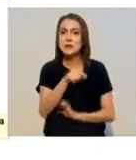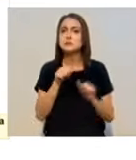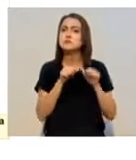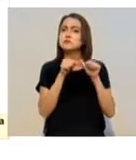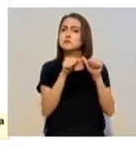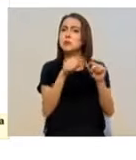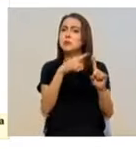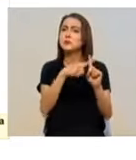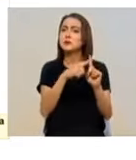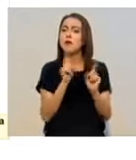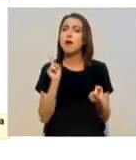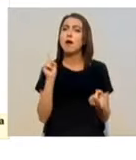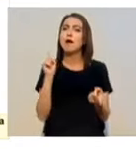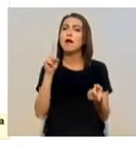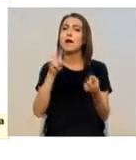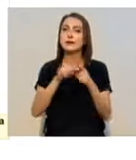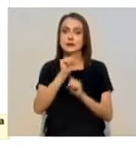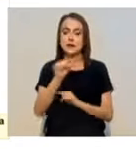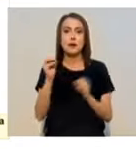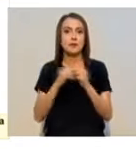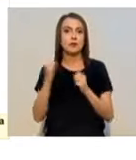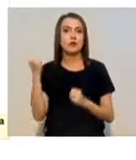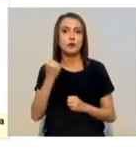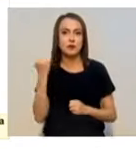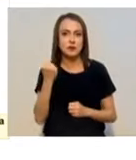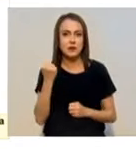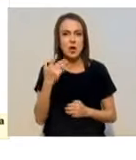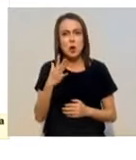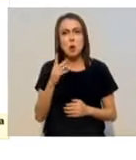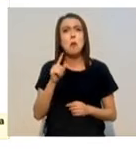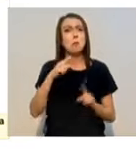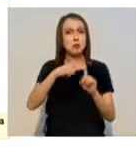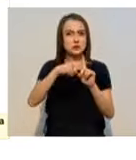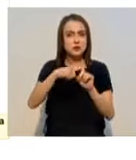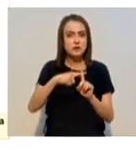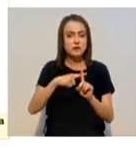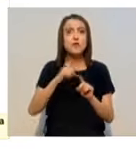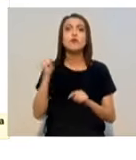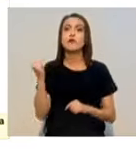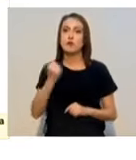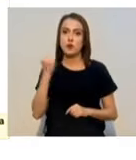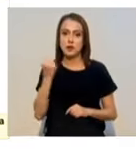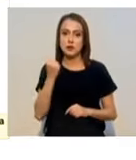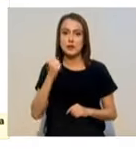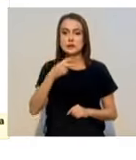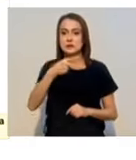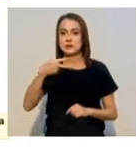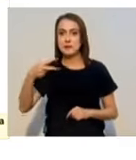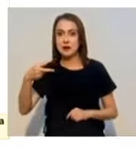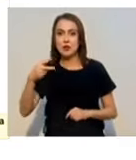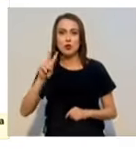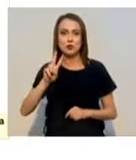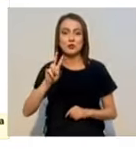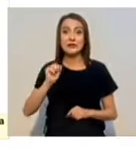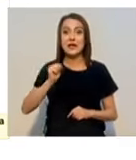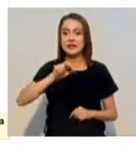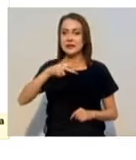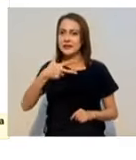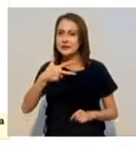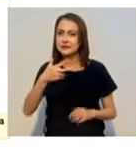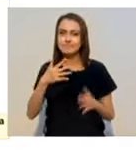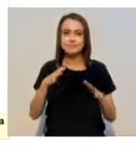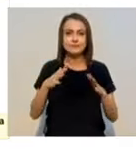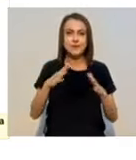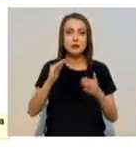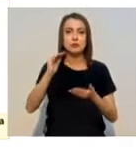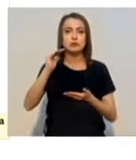mantiene positiva hasta la semana fuerte, se mantiene una manera positiva fuerte la semana 2, ya la 3 un poquito